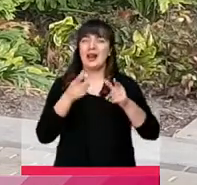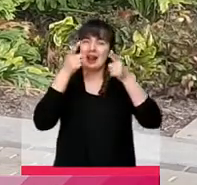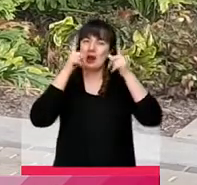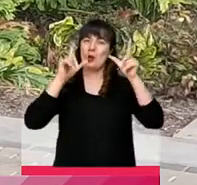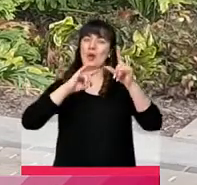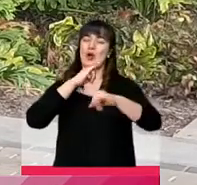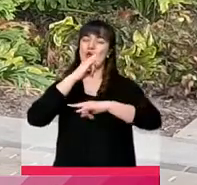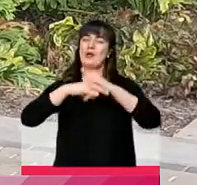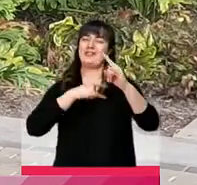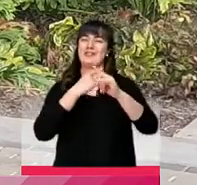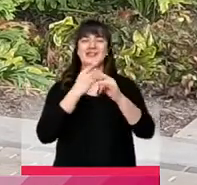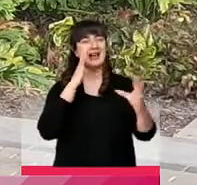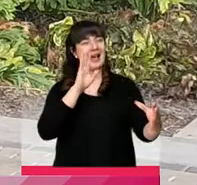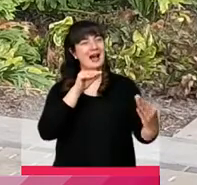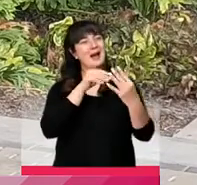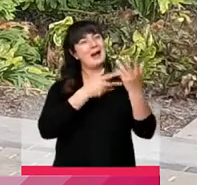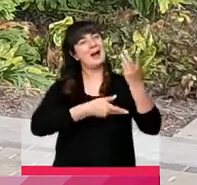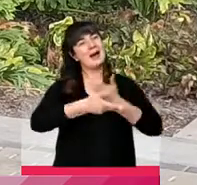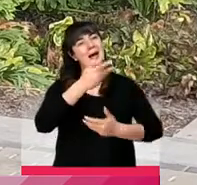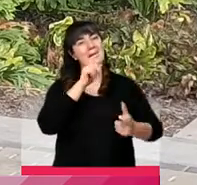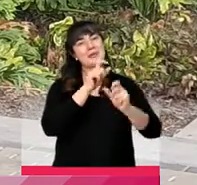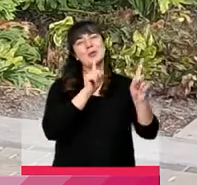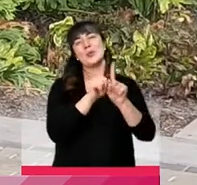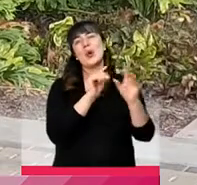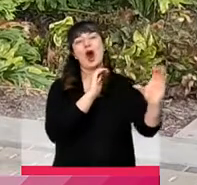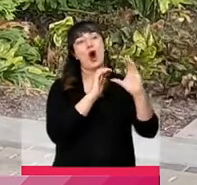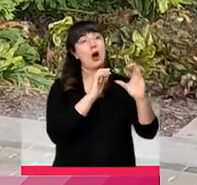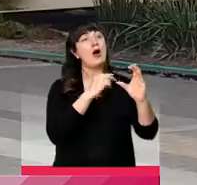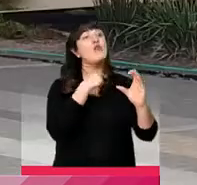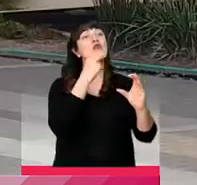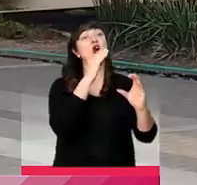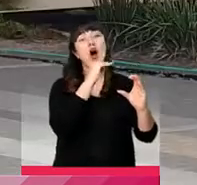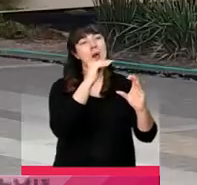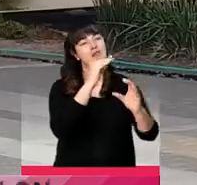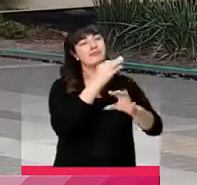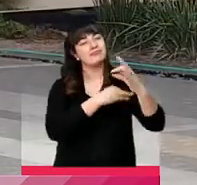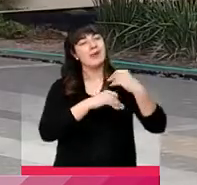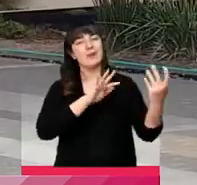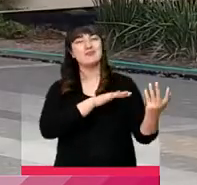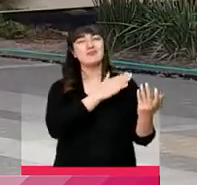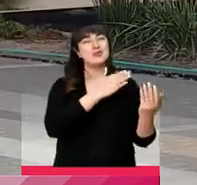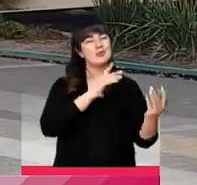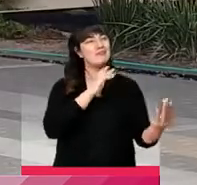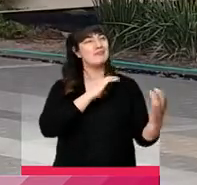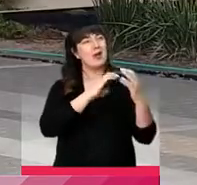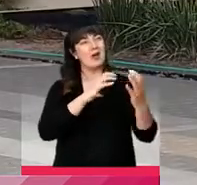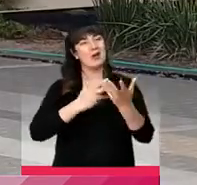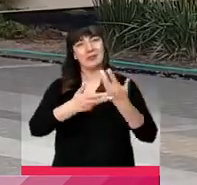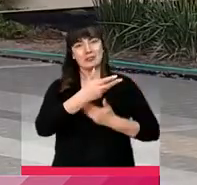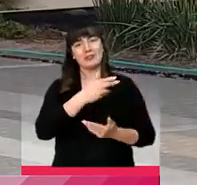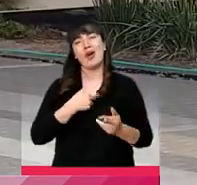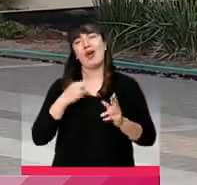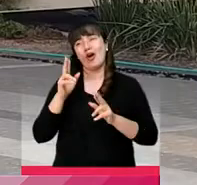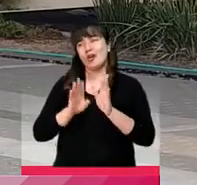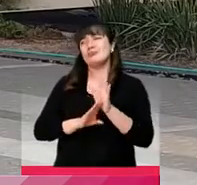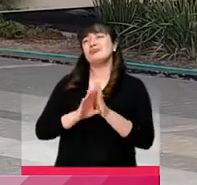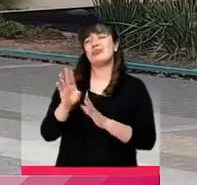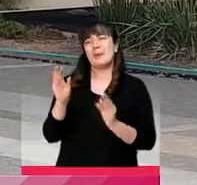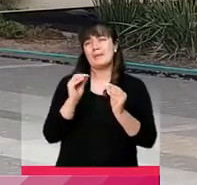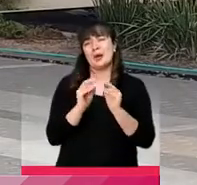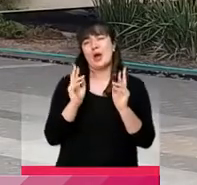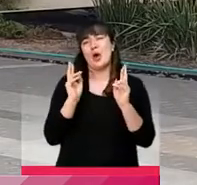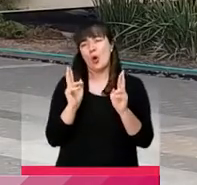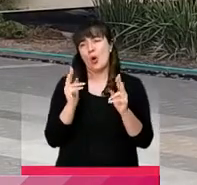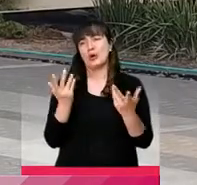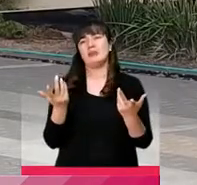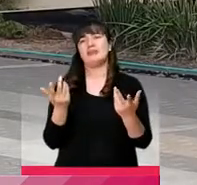las personas sin necesidad de hablar, así tengan diferencia. Pues yo quisiera seguir avanzando, llegar a